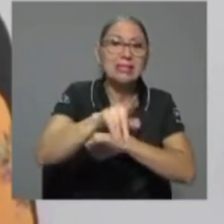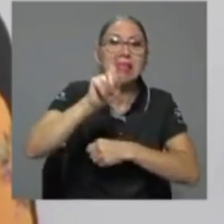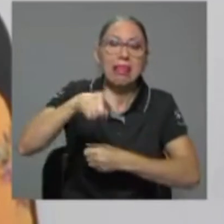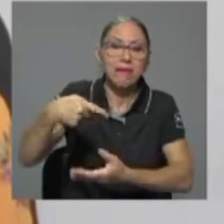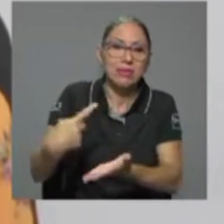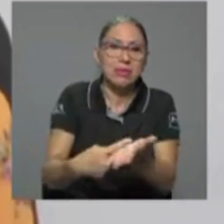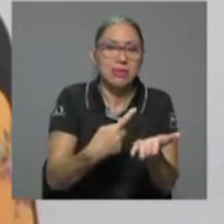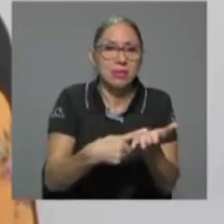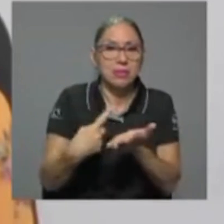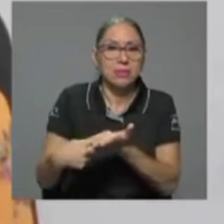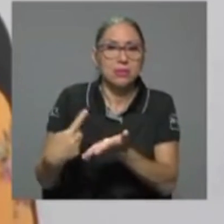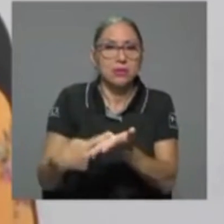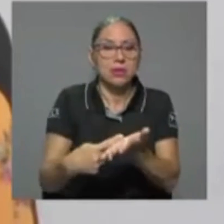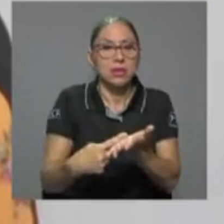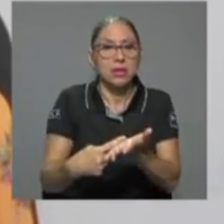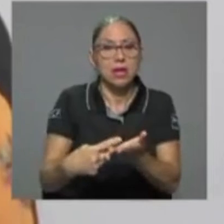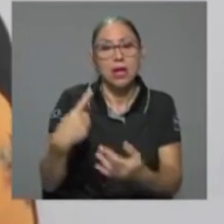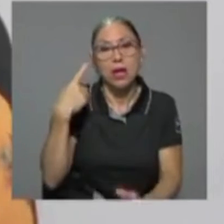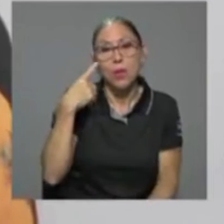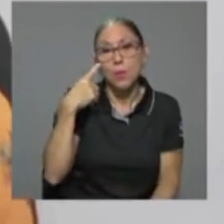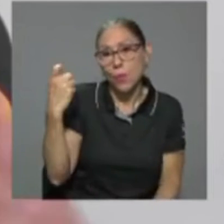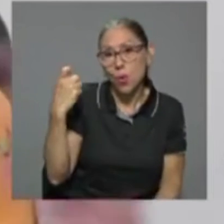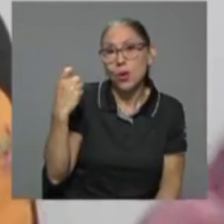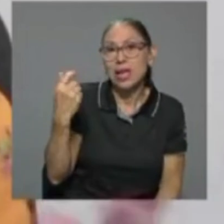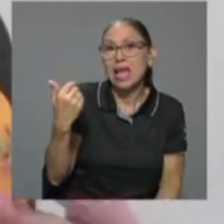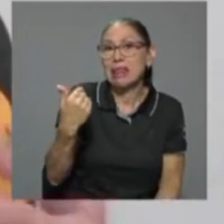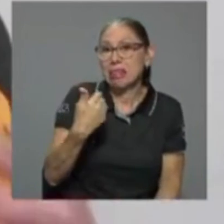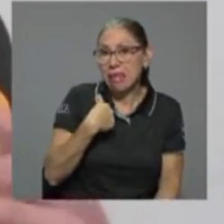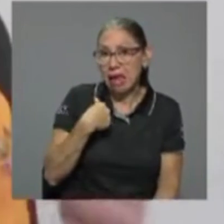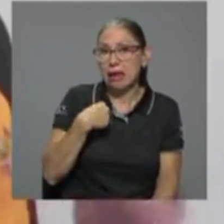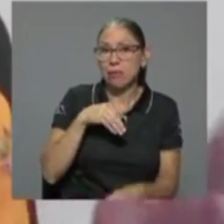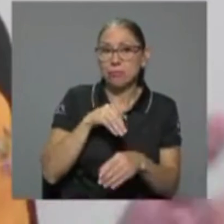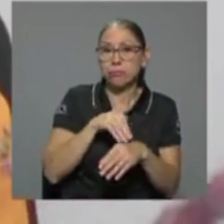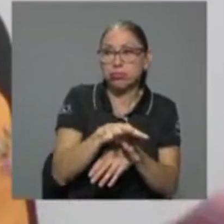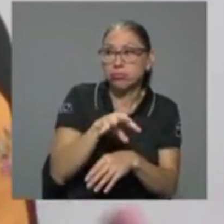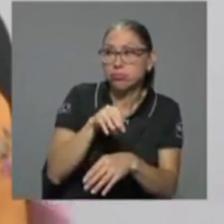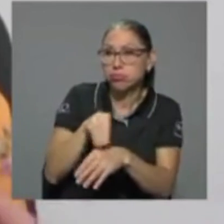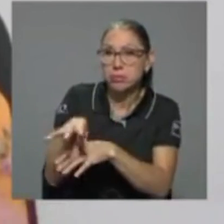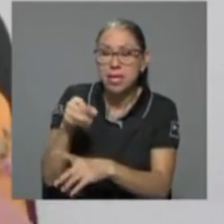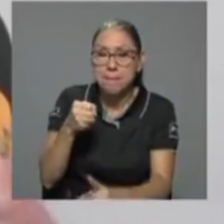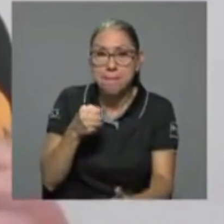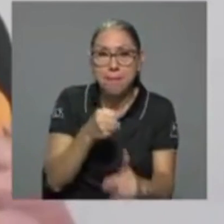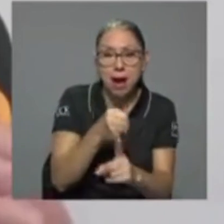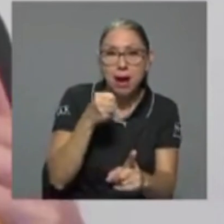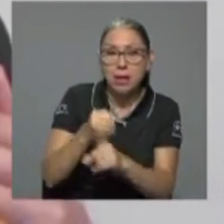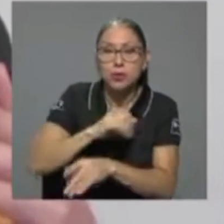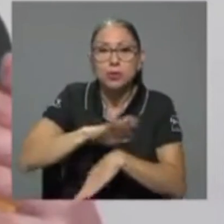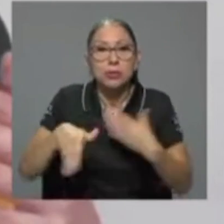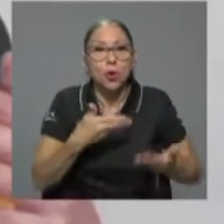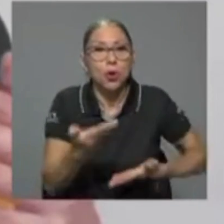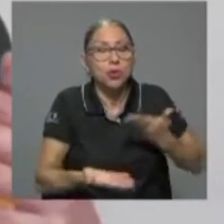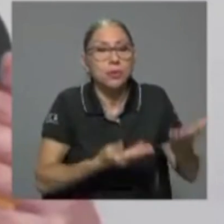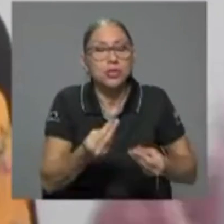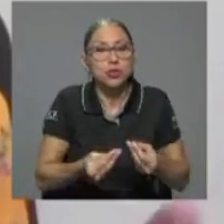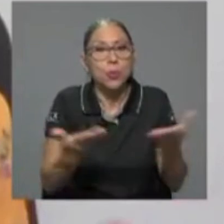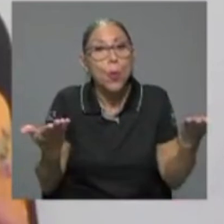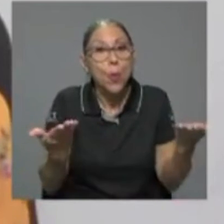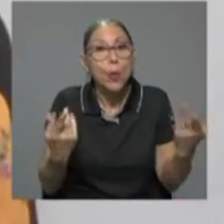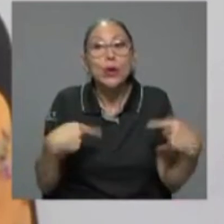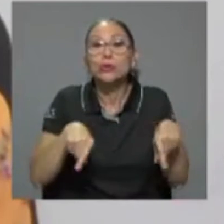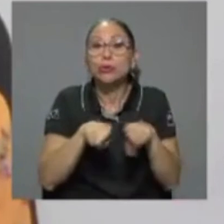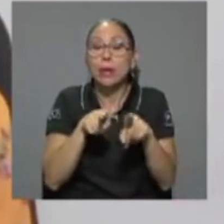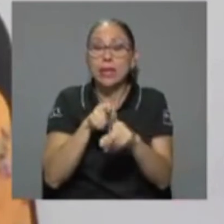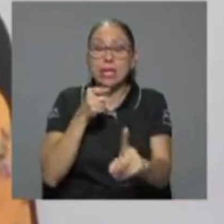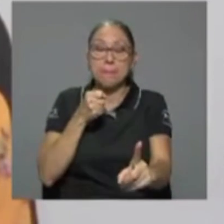discutir porque, como mencionaba, tiene impactos en todos los servicios públicos, impactos en la salud